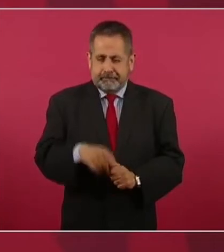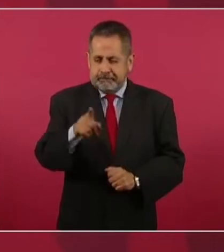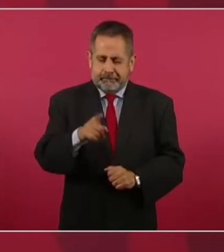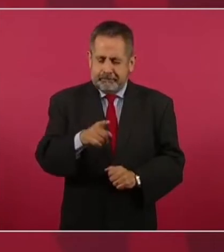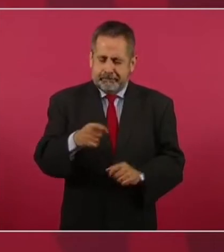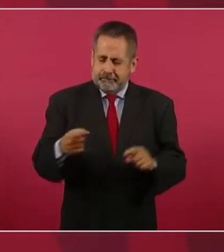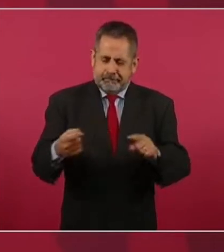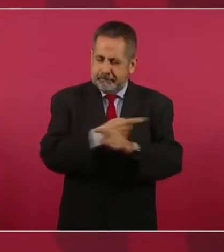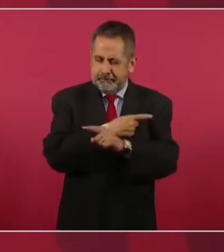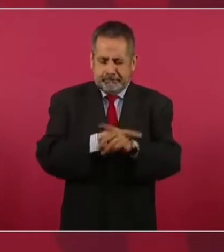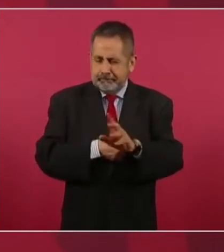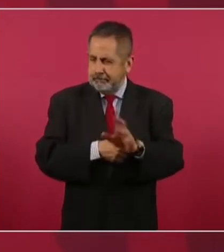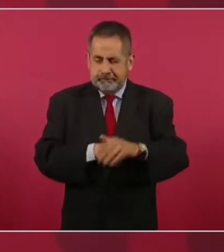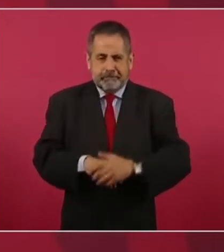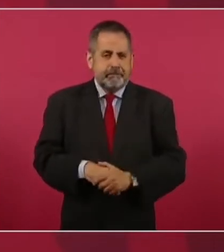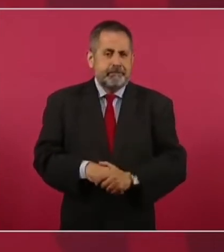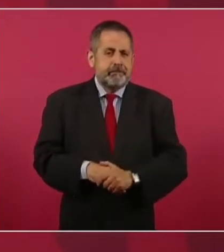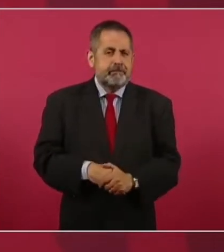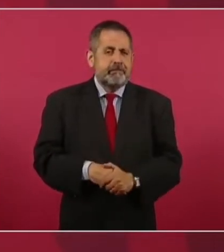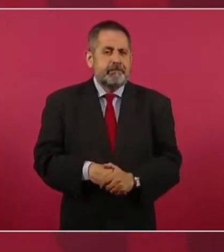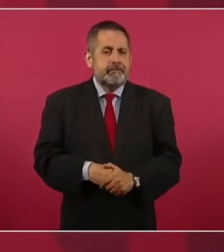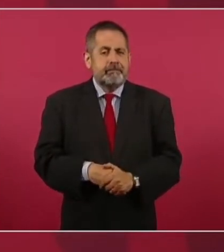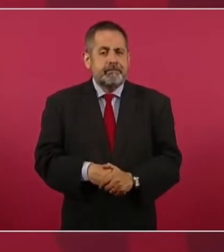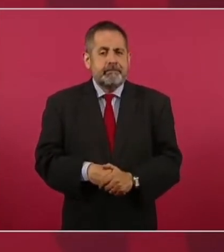desproporcionado. Imagínense ustedes